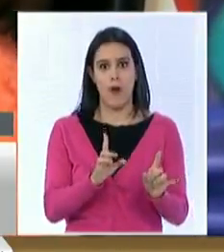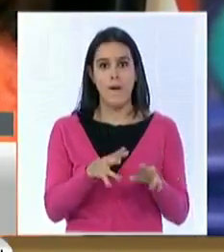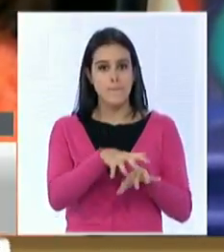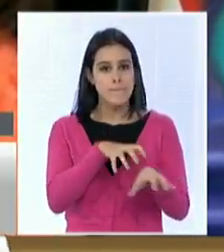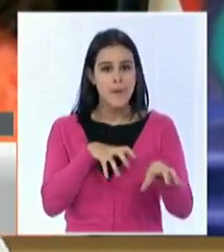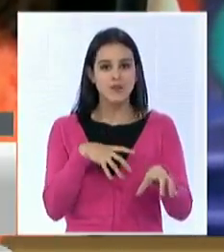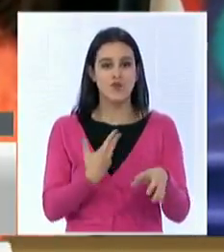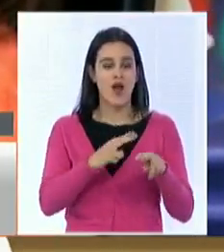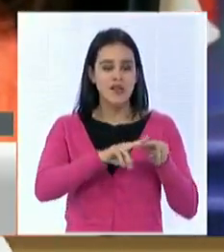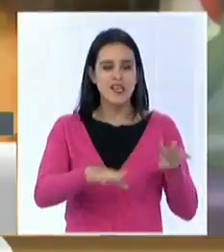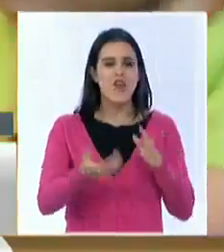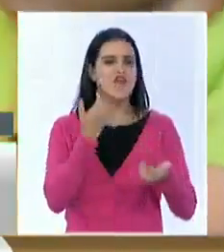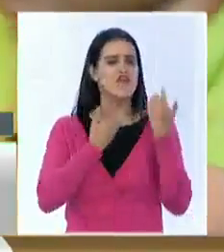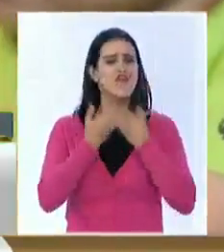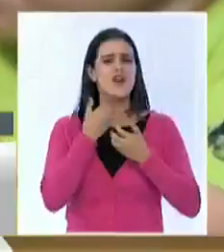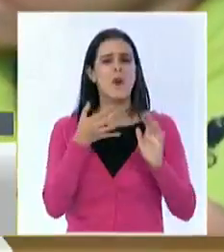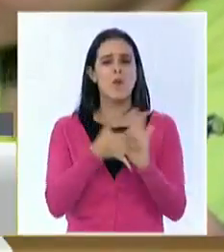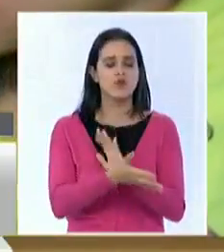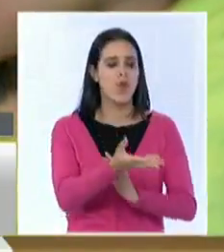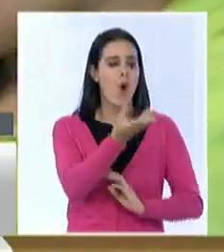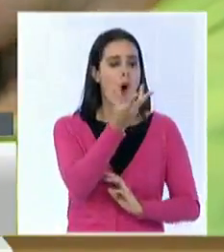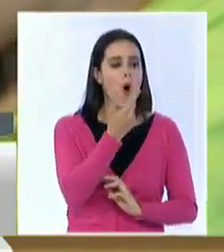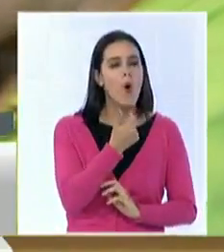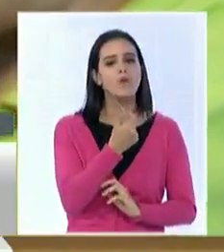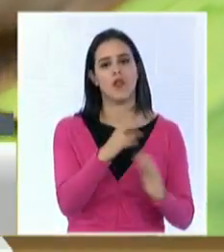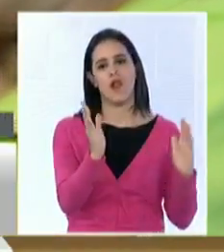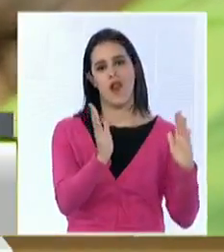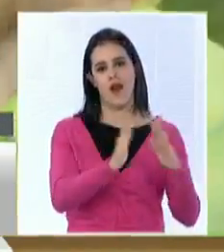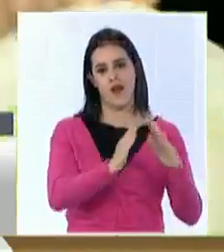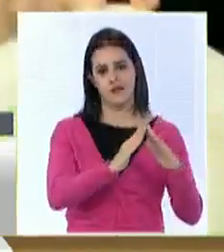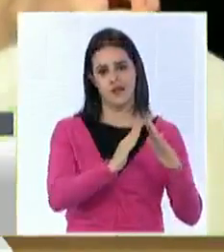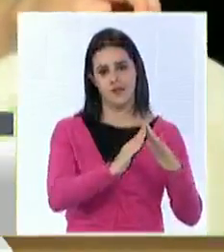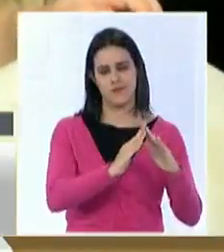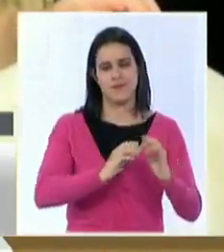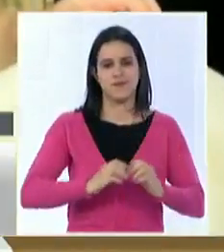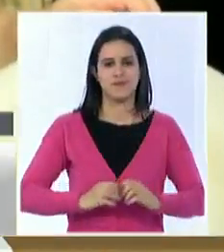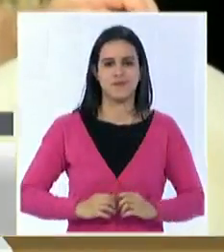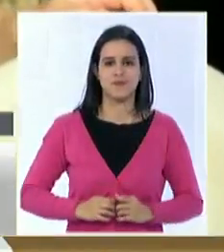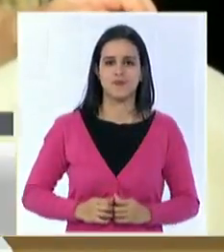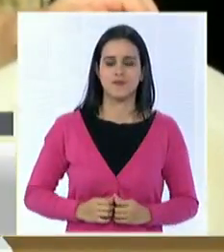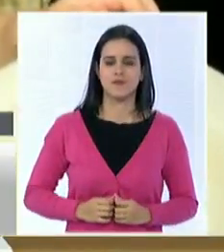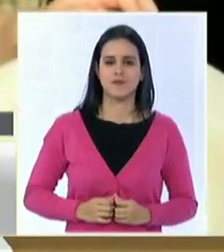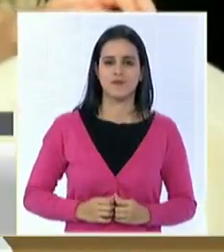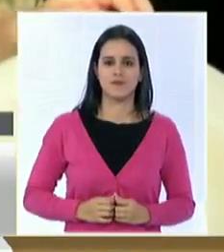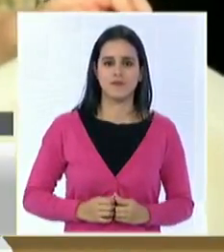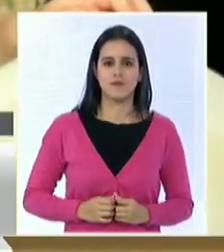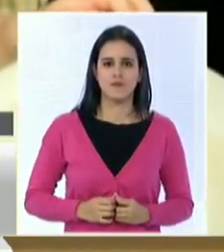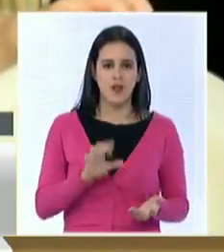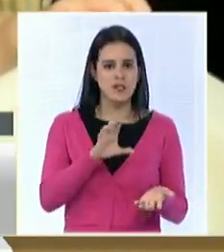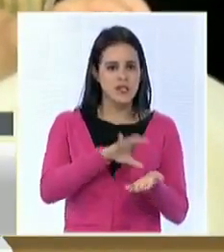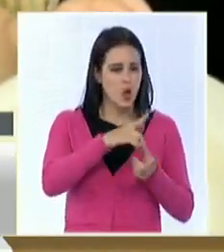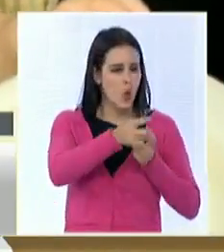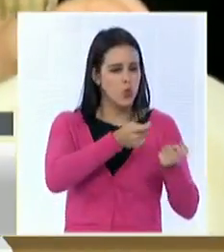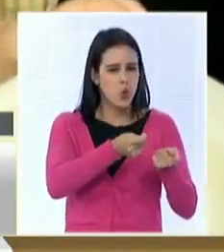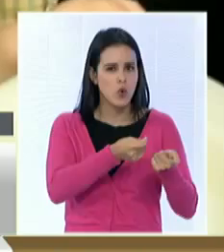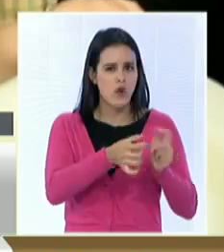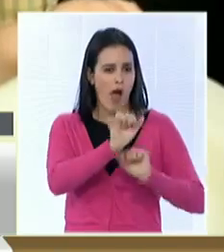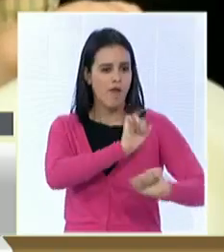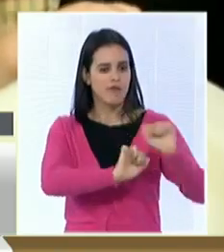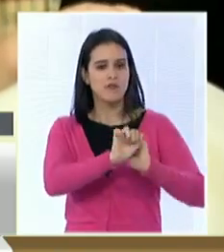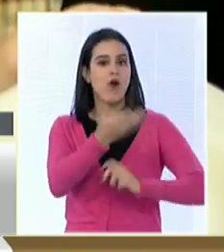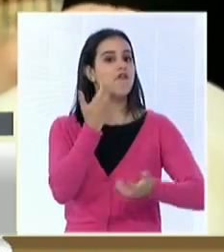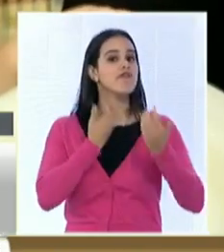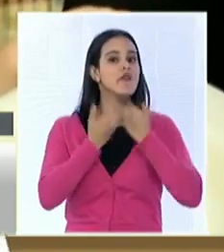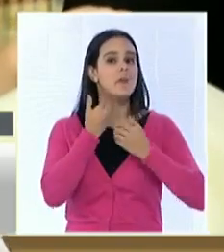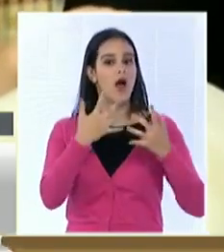de niños se enferman es por lo que comen en casa y no por lo que consumen en la calle. El Centro del Control y Prevención de Enfermedades de